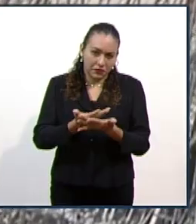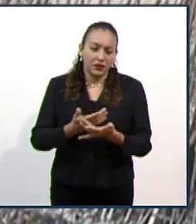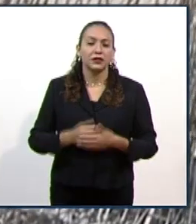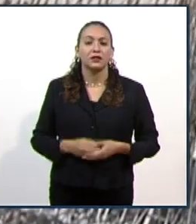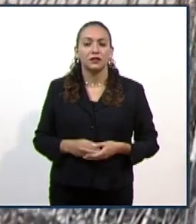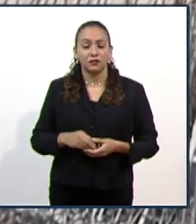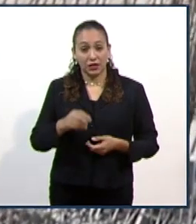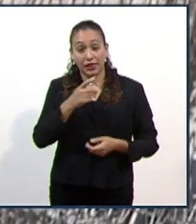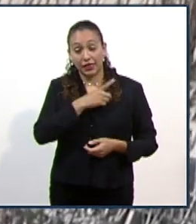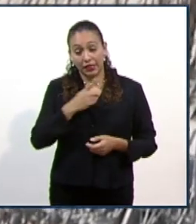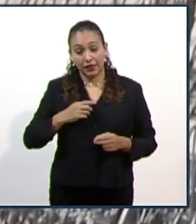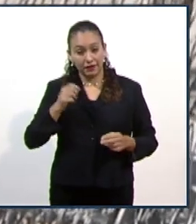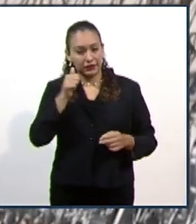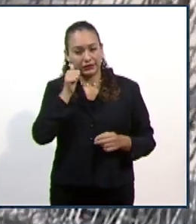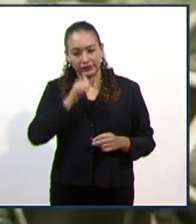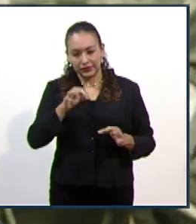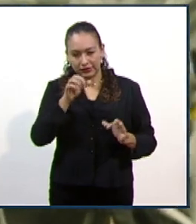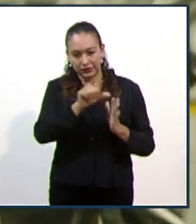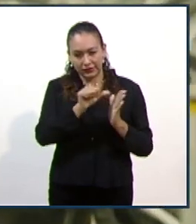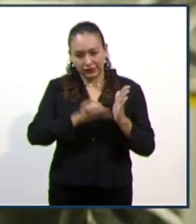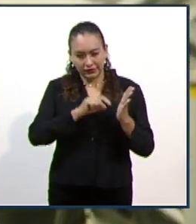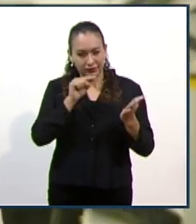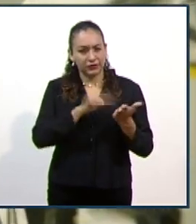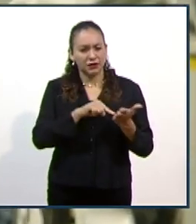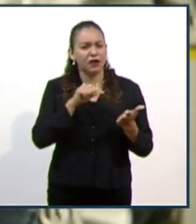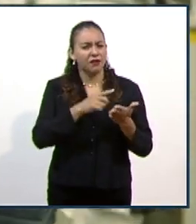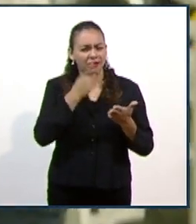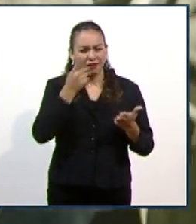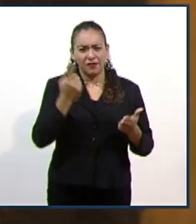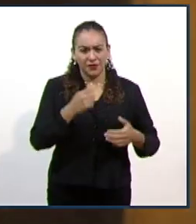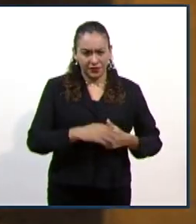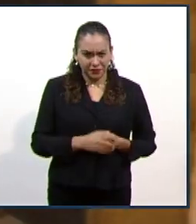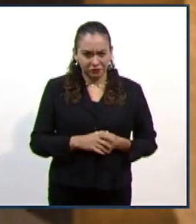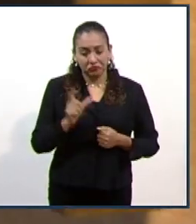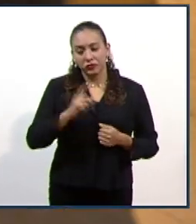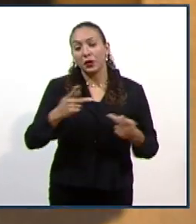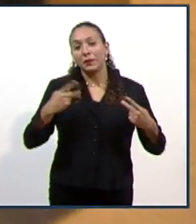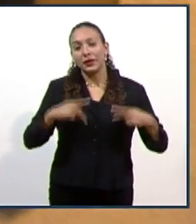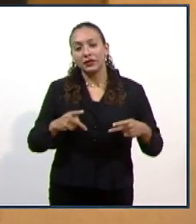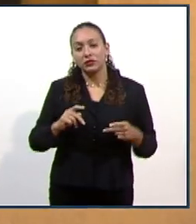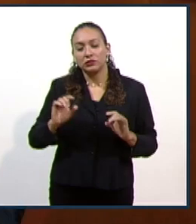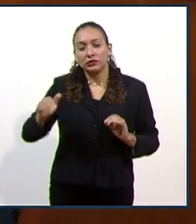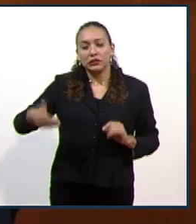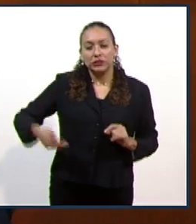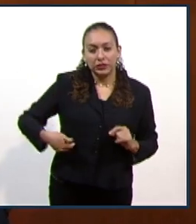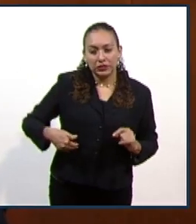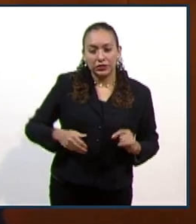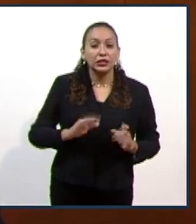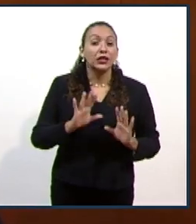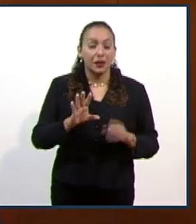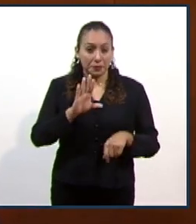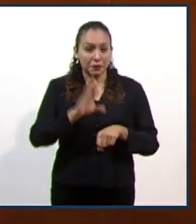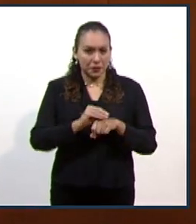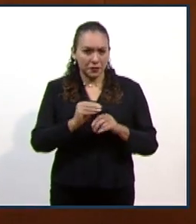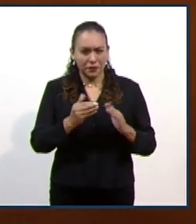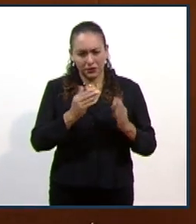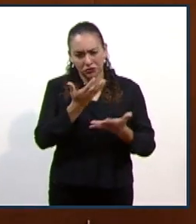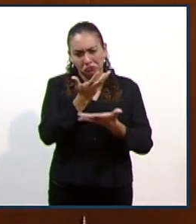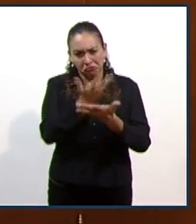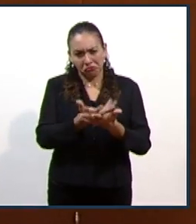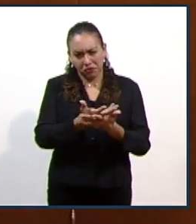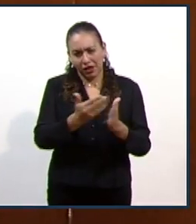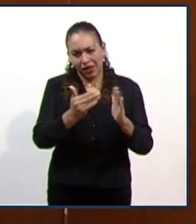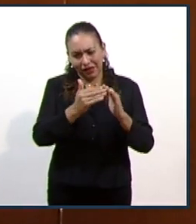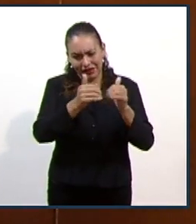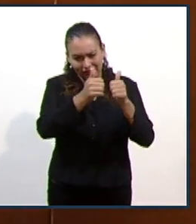mencionado artículo. Disposición que establece que al declararse una incapacidad permanente, se otorgará una pensión provisional.